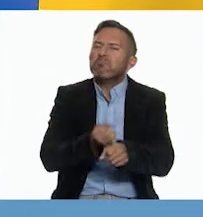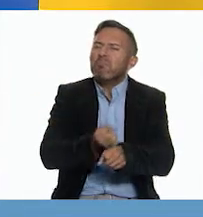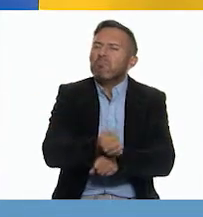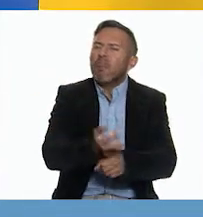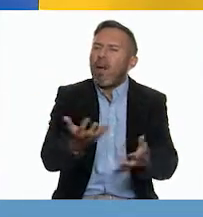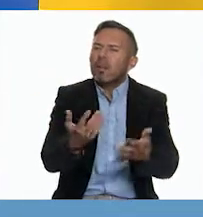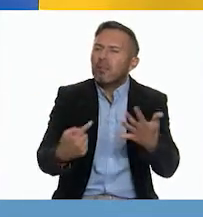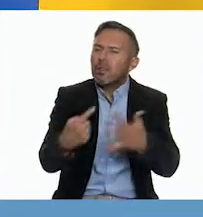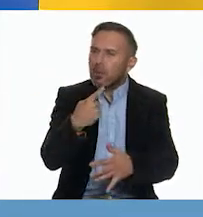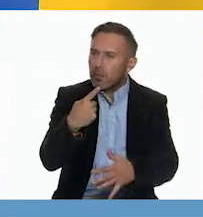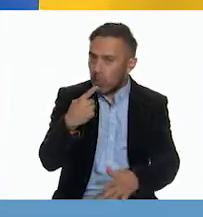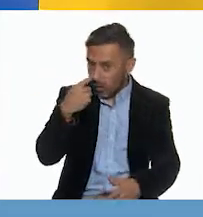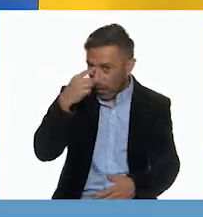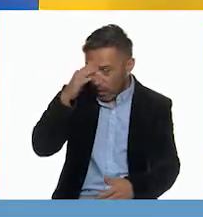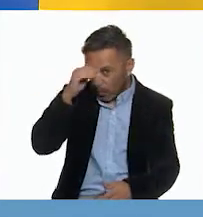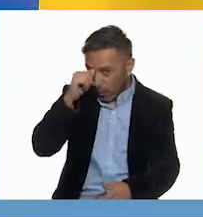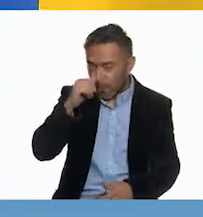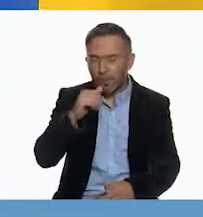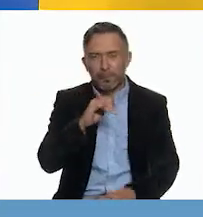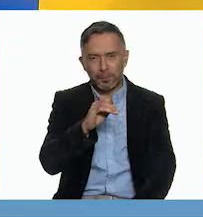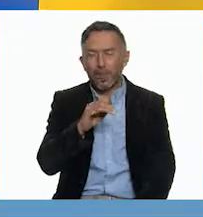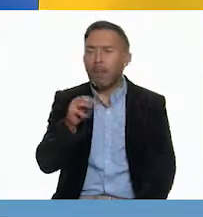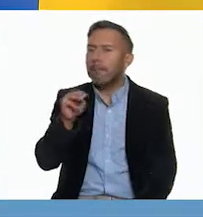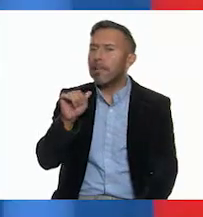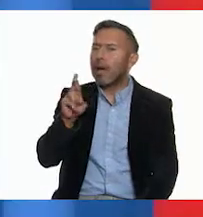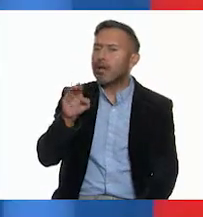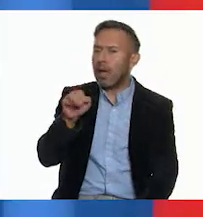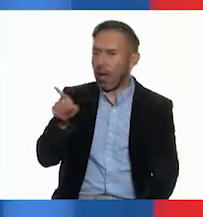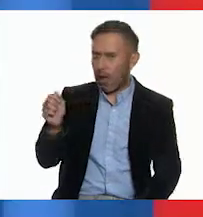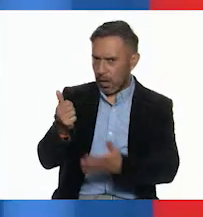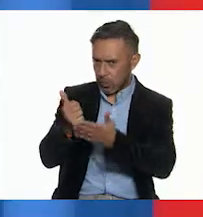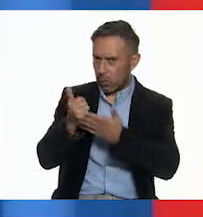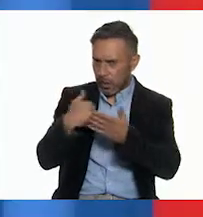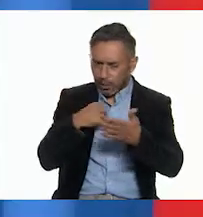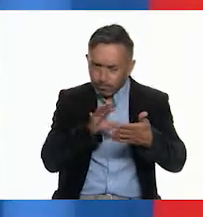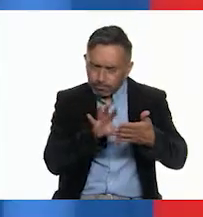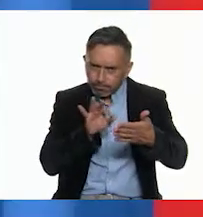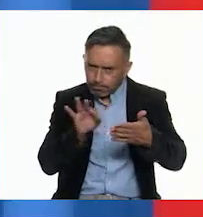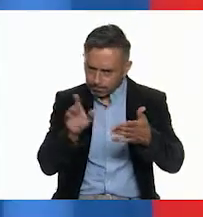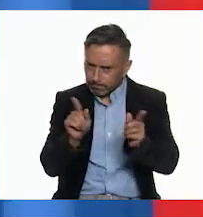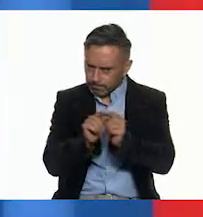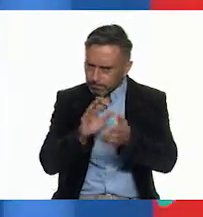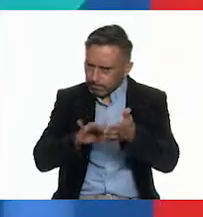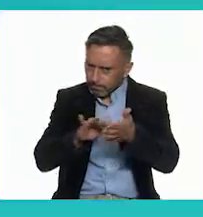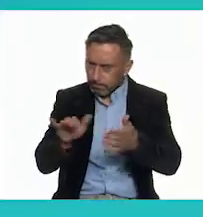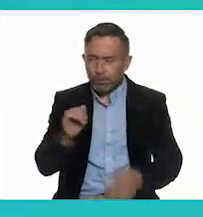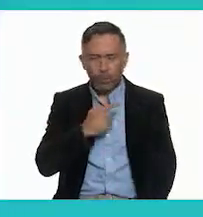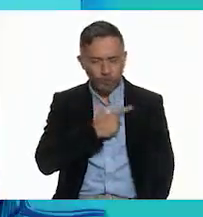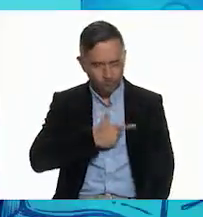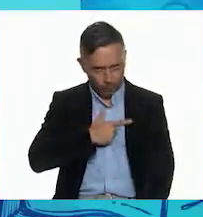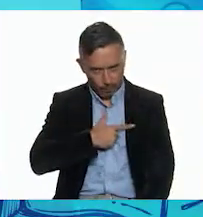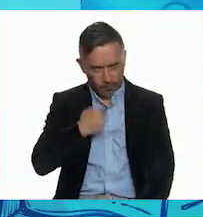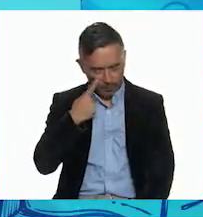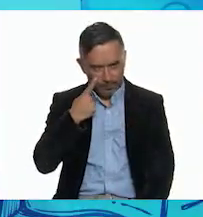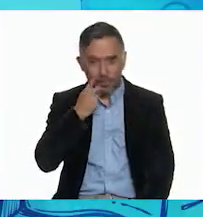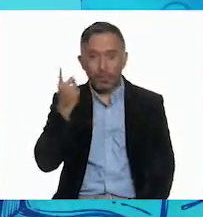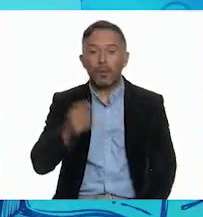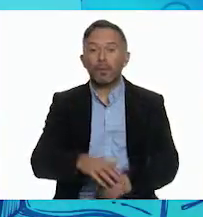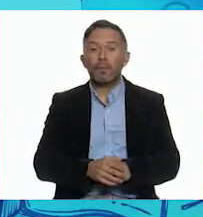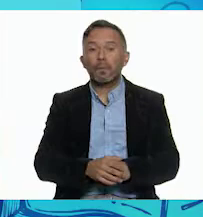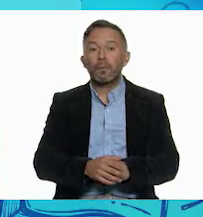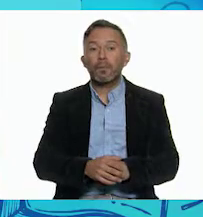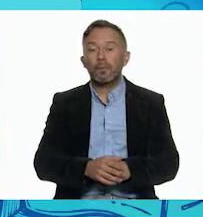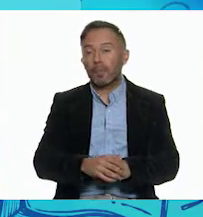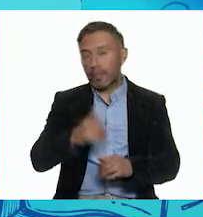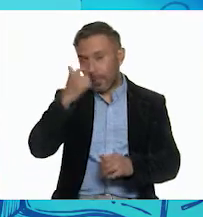María, ¿nos ayudas leyendo algunos fragmentos? Por supuesto, maestra. Dice así. La peor señora del mundo.